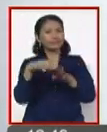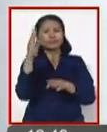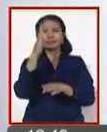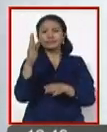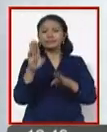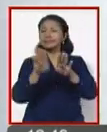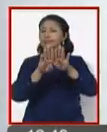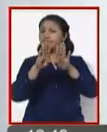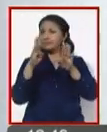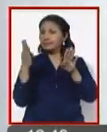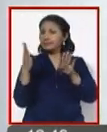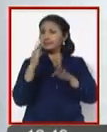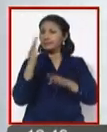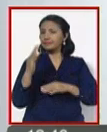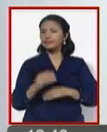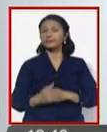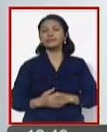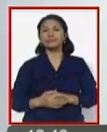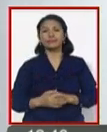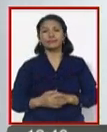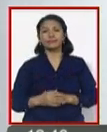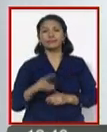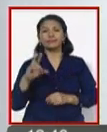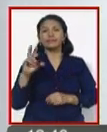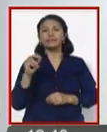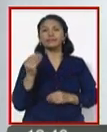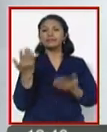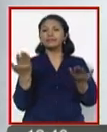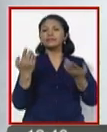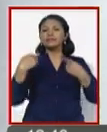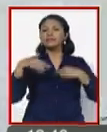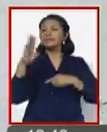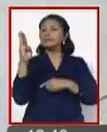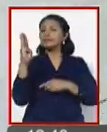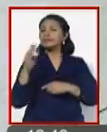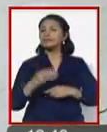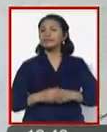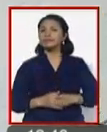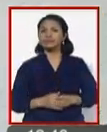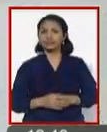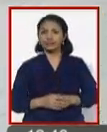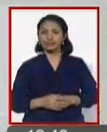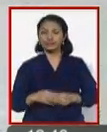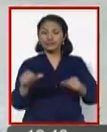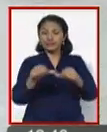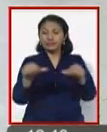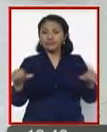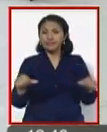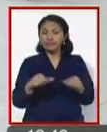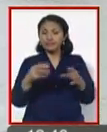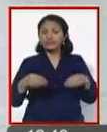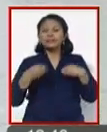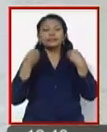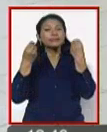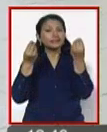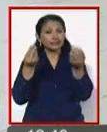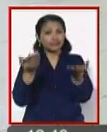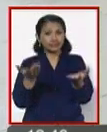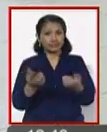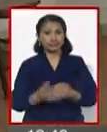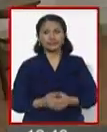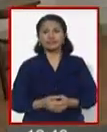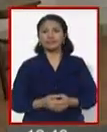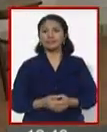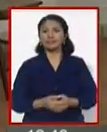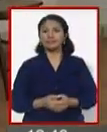nunca nos los han abierto en lo que va del año. Ya estamos a mitad de año y no tenemos dónde hacer nuestras necesidades biológicas. Estas son las condiciones de las aulas. Desde que se nos entregó el módulo,